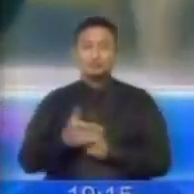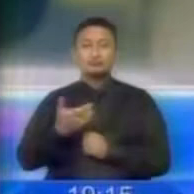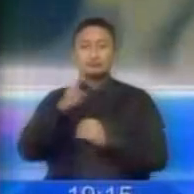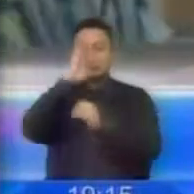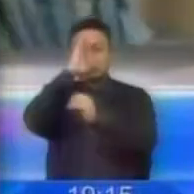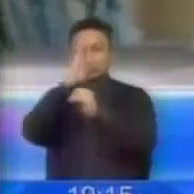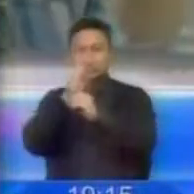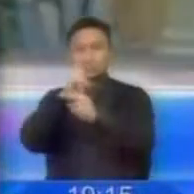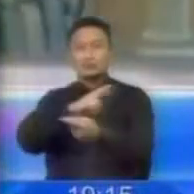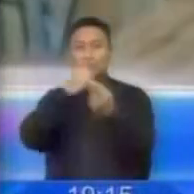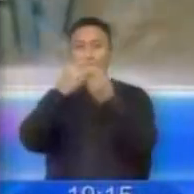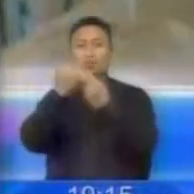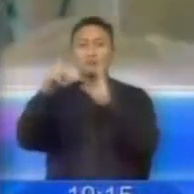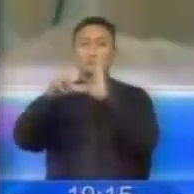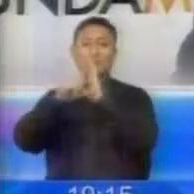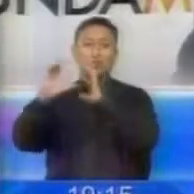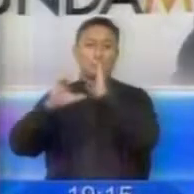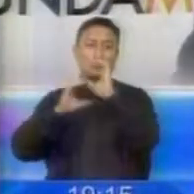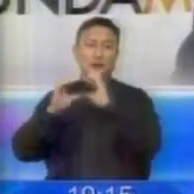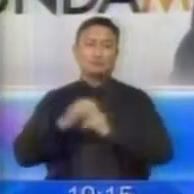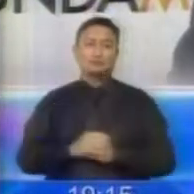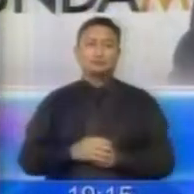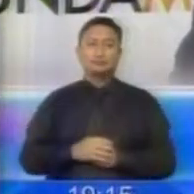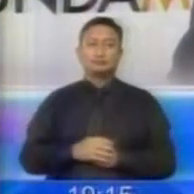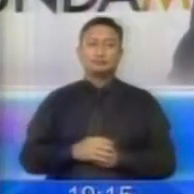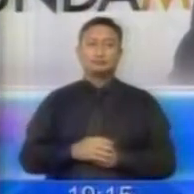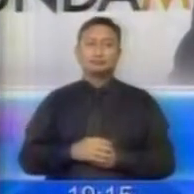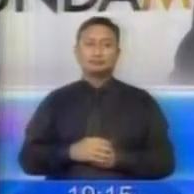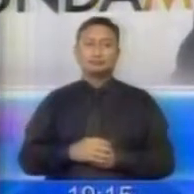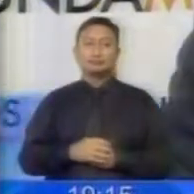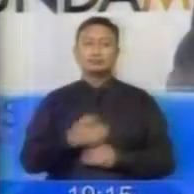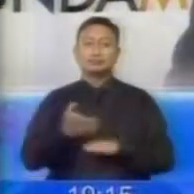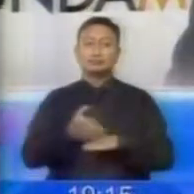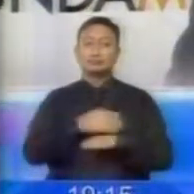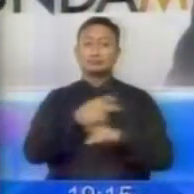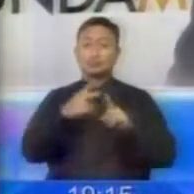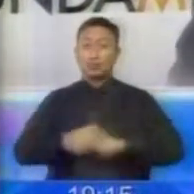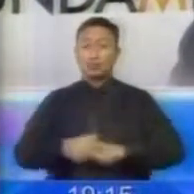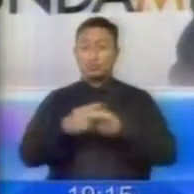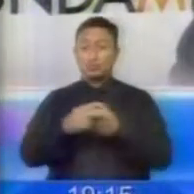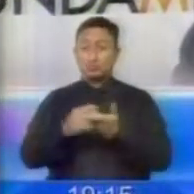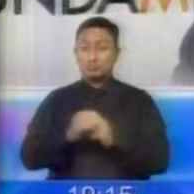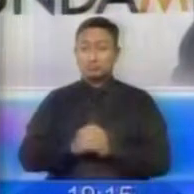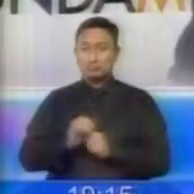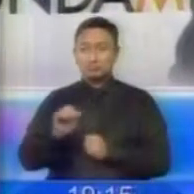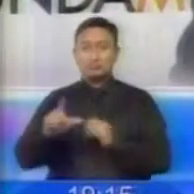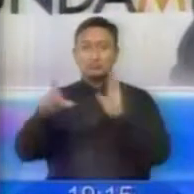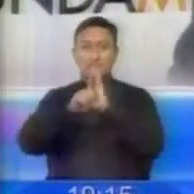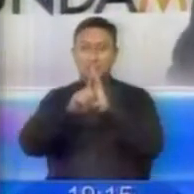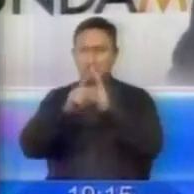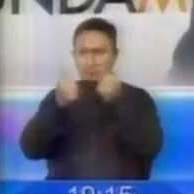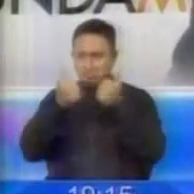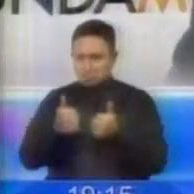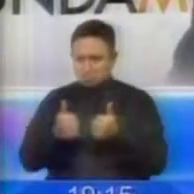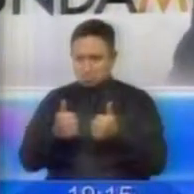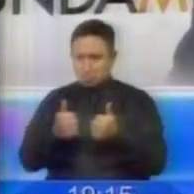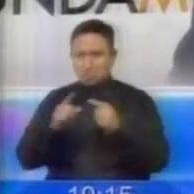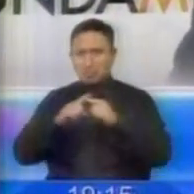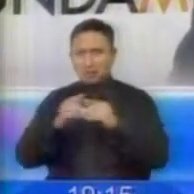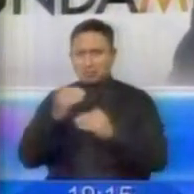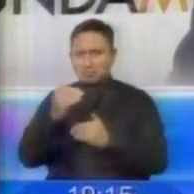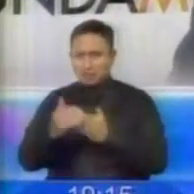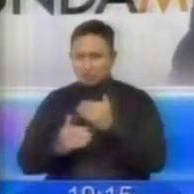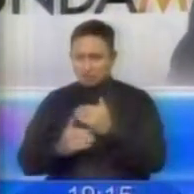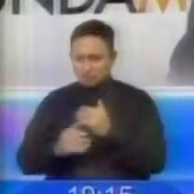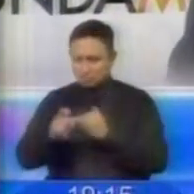la reforma de la Ley de Comunicación. En sus inicios habíamos saludado los avances que permitía la ley, pero al final ha sido